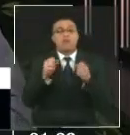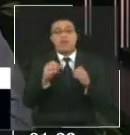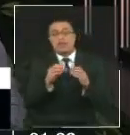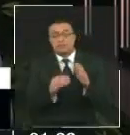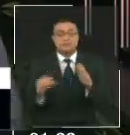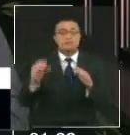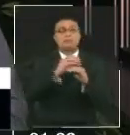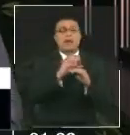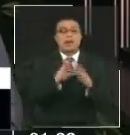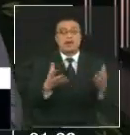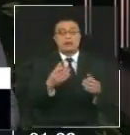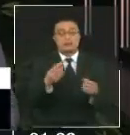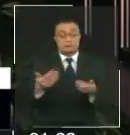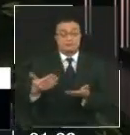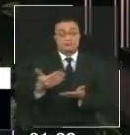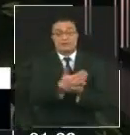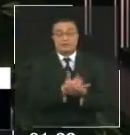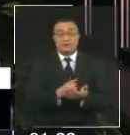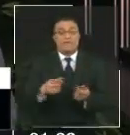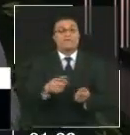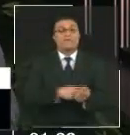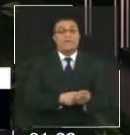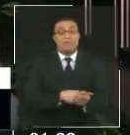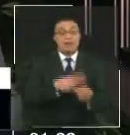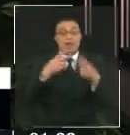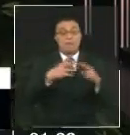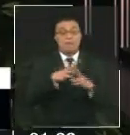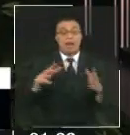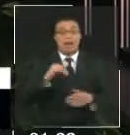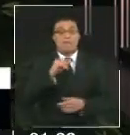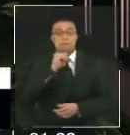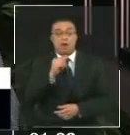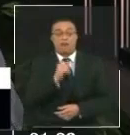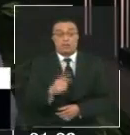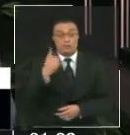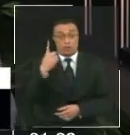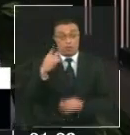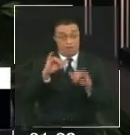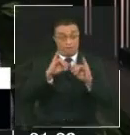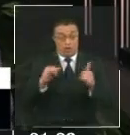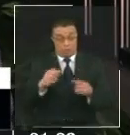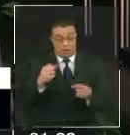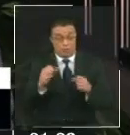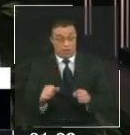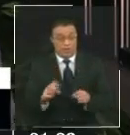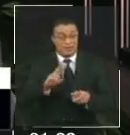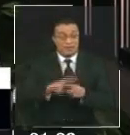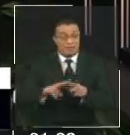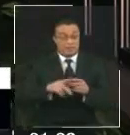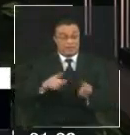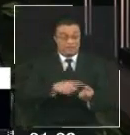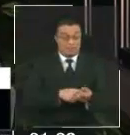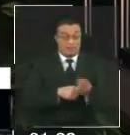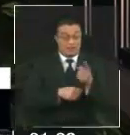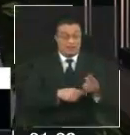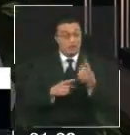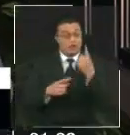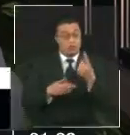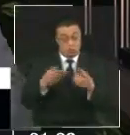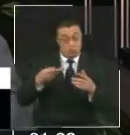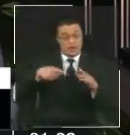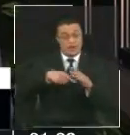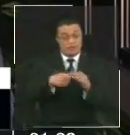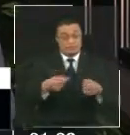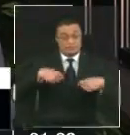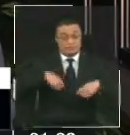suplementar los ingresos de las familias más modestas? Una manera de suplementarlo es que esa familia tenga no un ingreso, sino